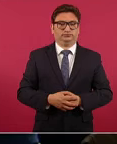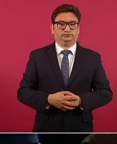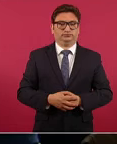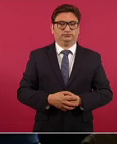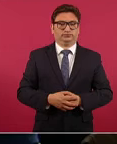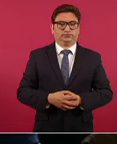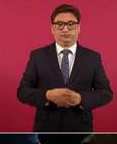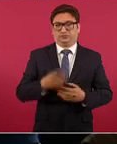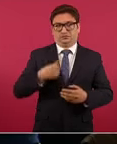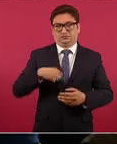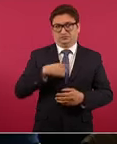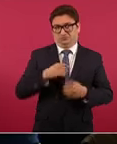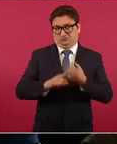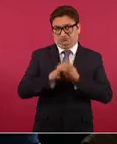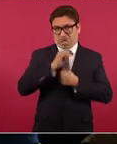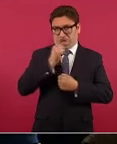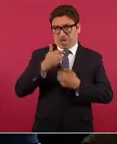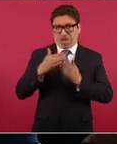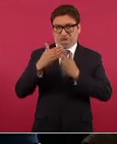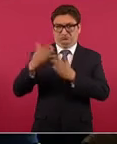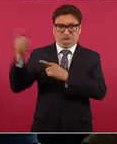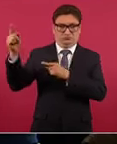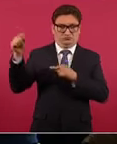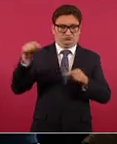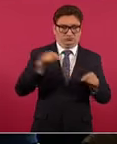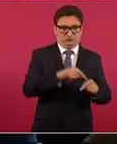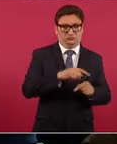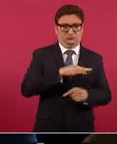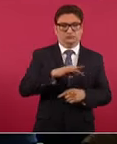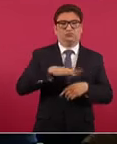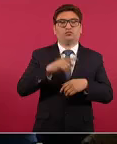no tendremos problemas porque este puerto